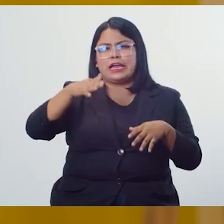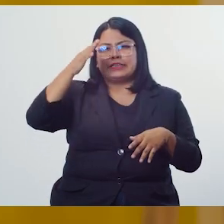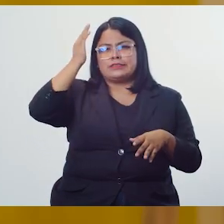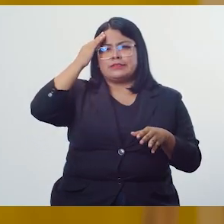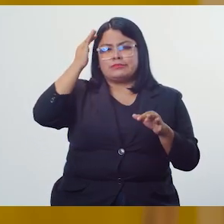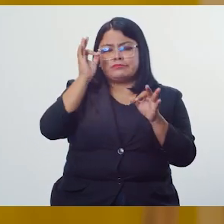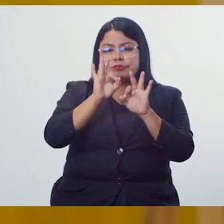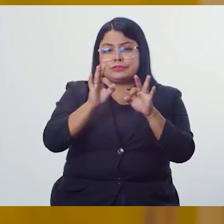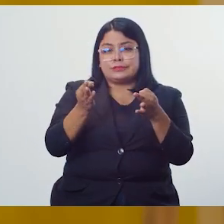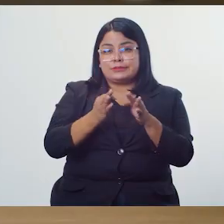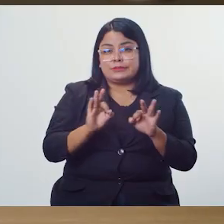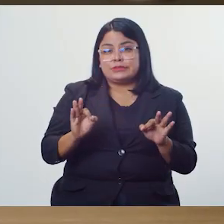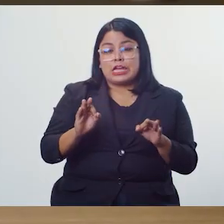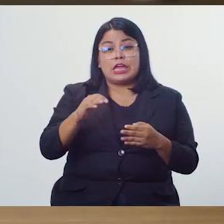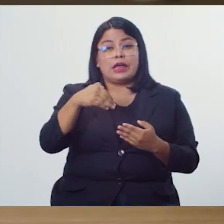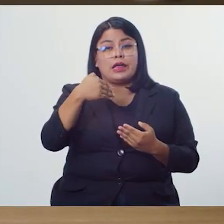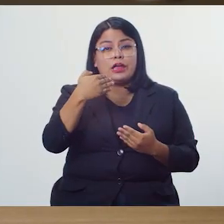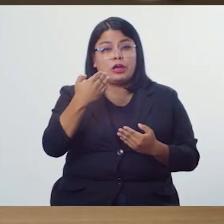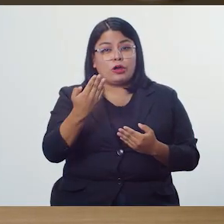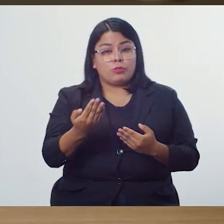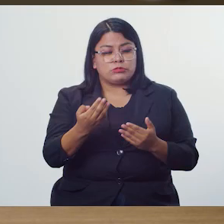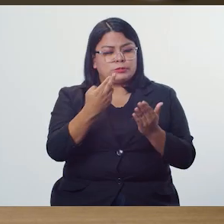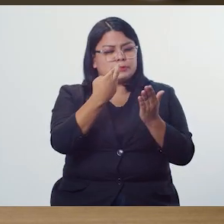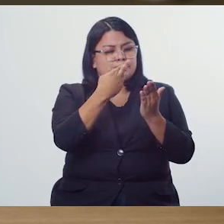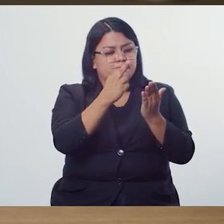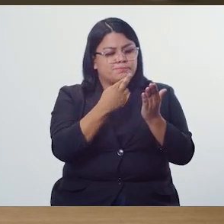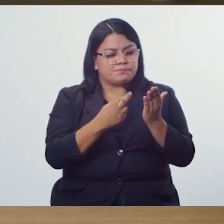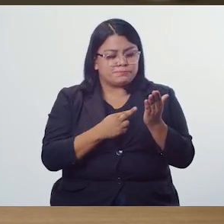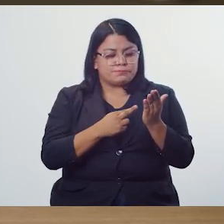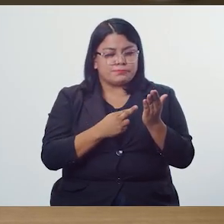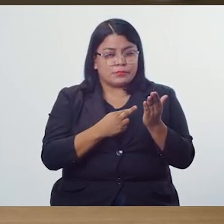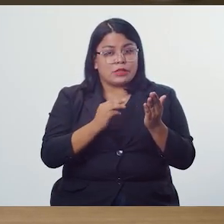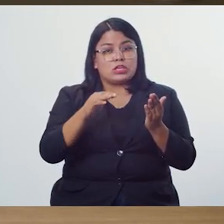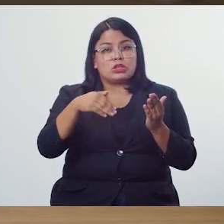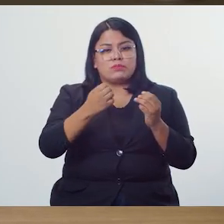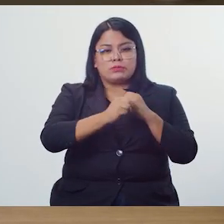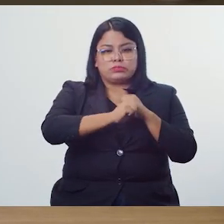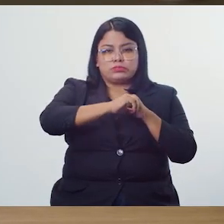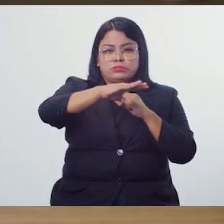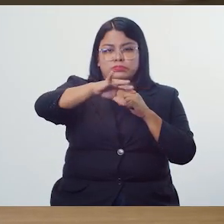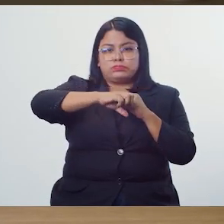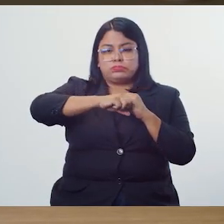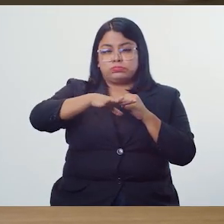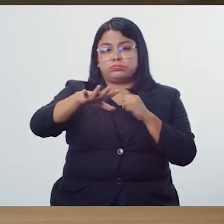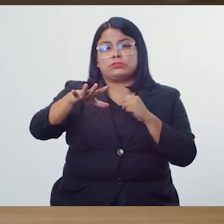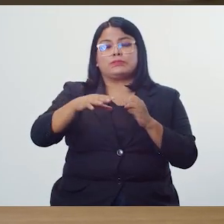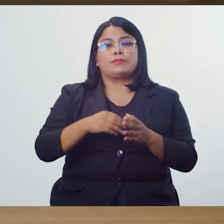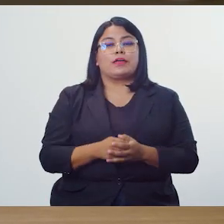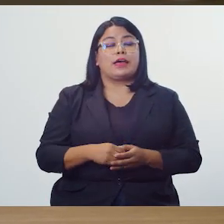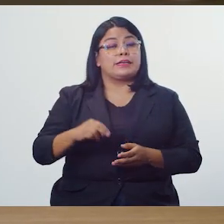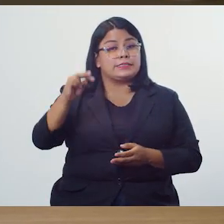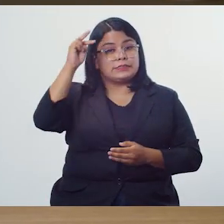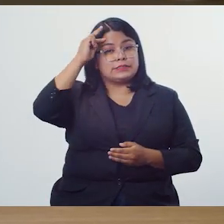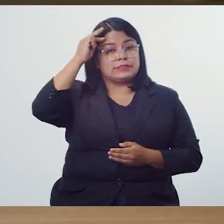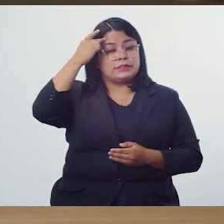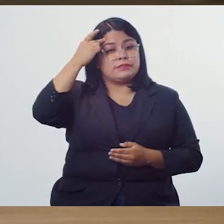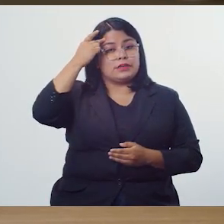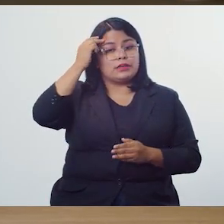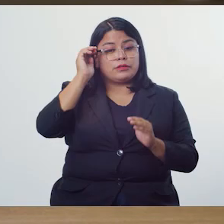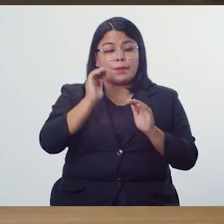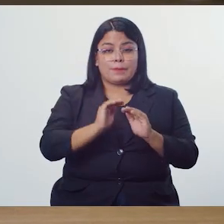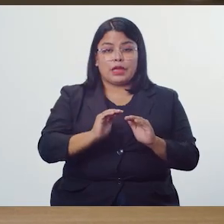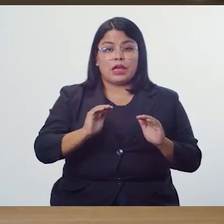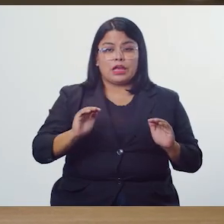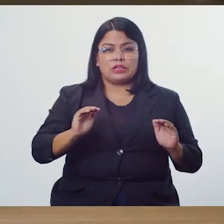como textualización, posteriormente la revisión y la publicación del texto. Es significativo para